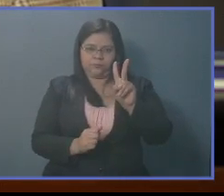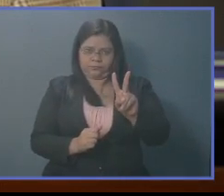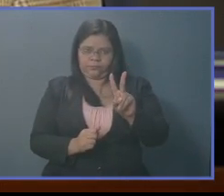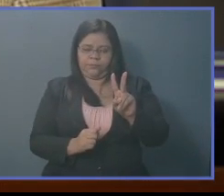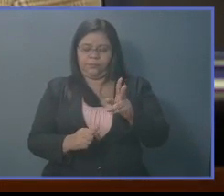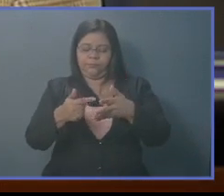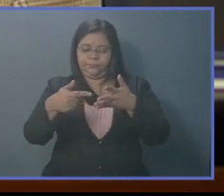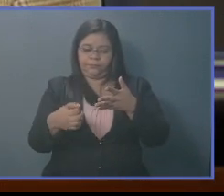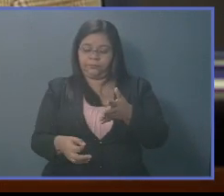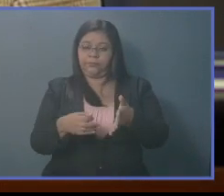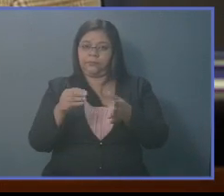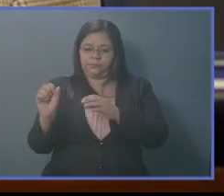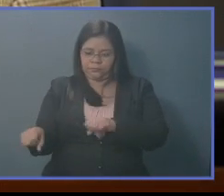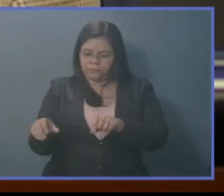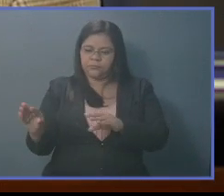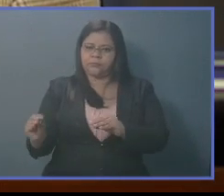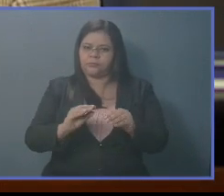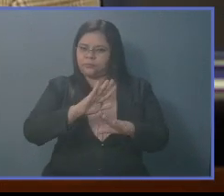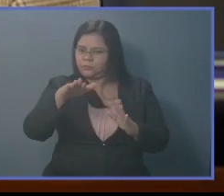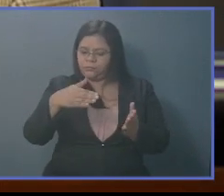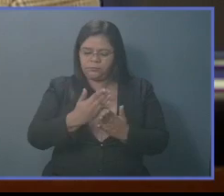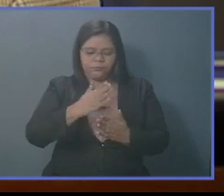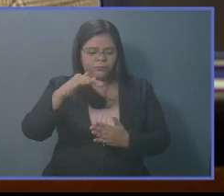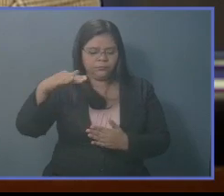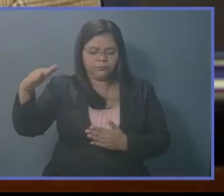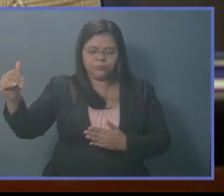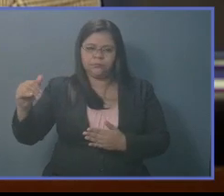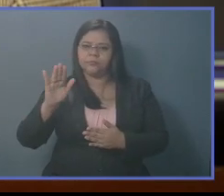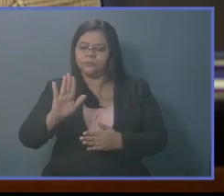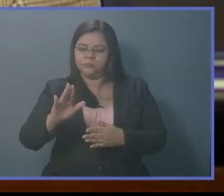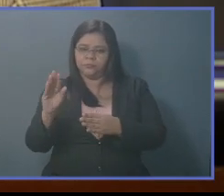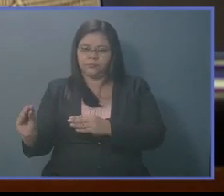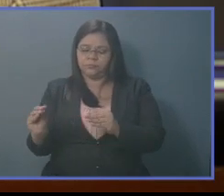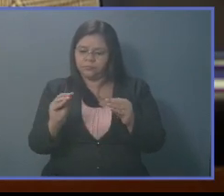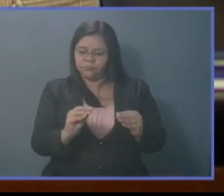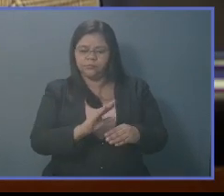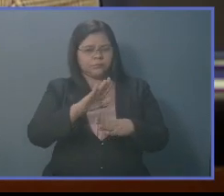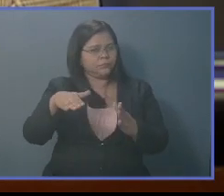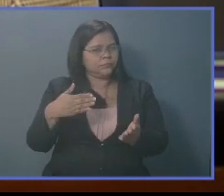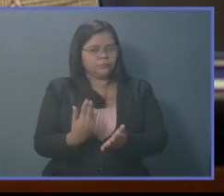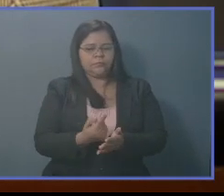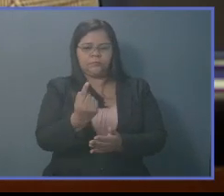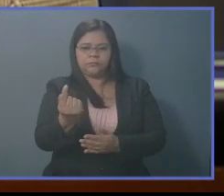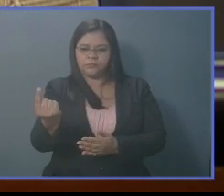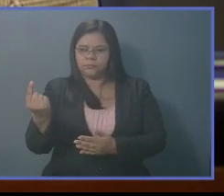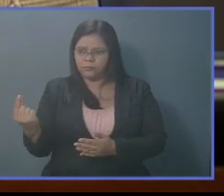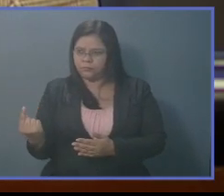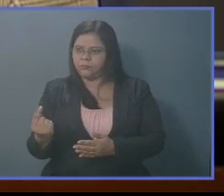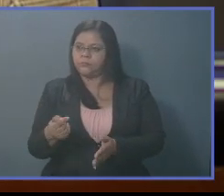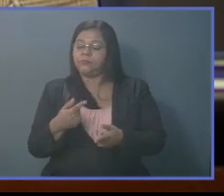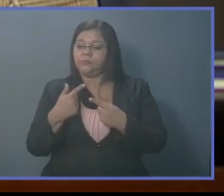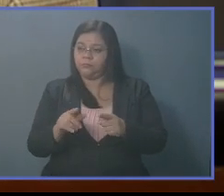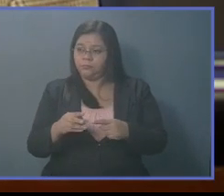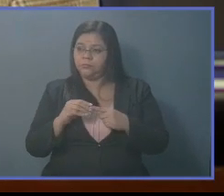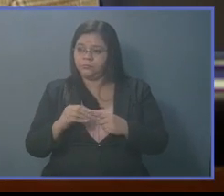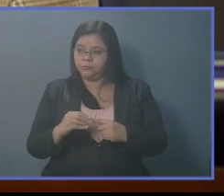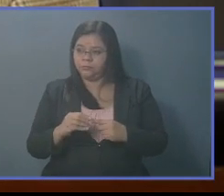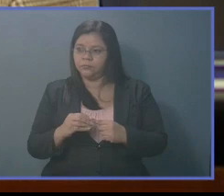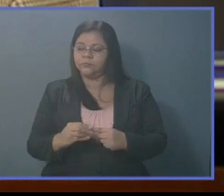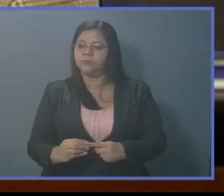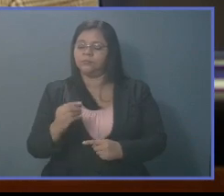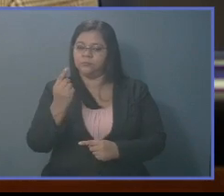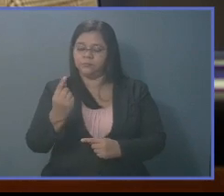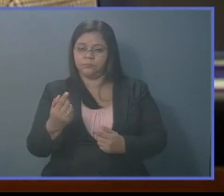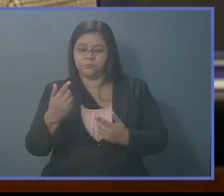La presente ley será aplicable en todo el territorio nacional. Sus disposiciones serán aplicables a todos los habitantes de la República, particularmente a los